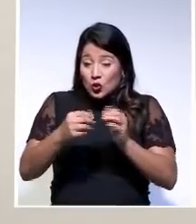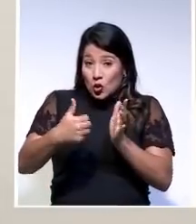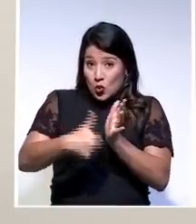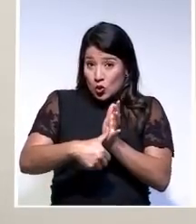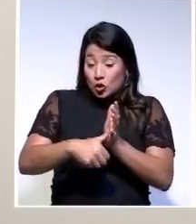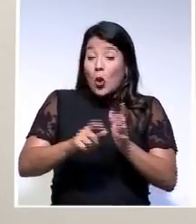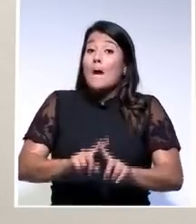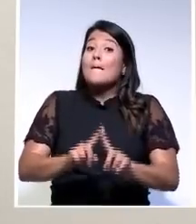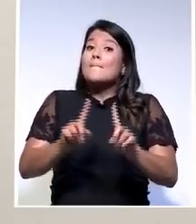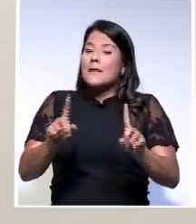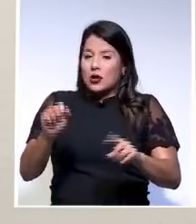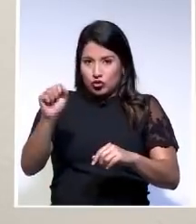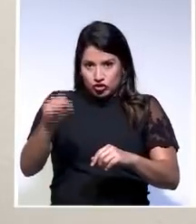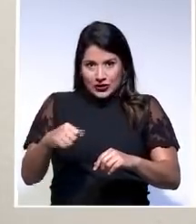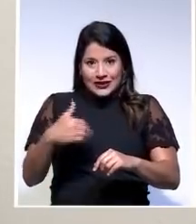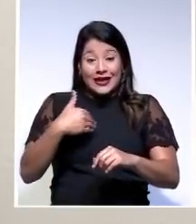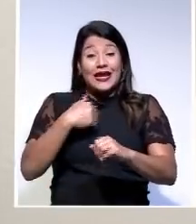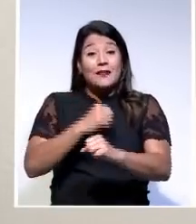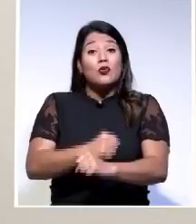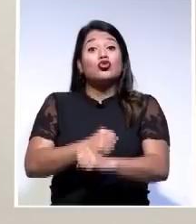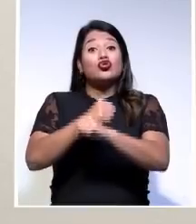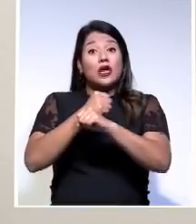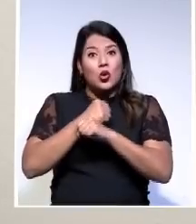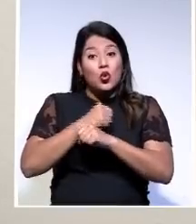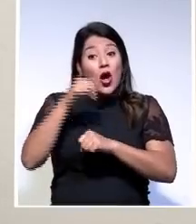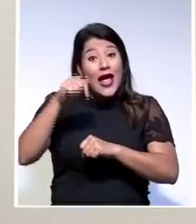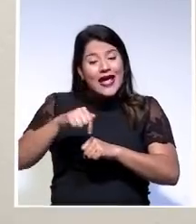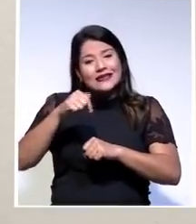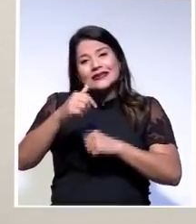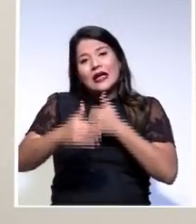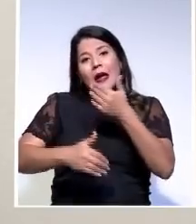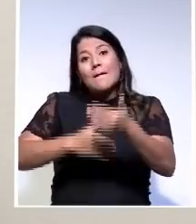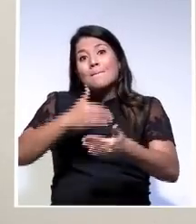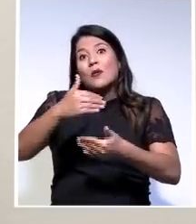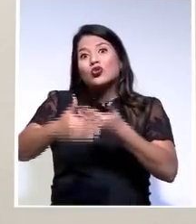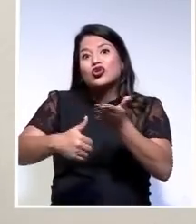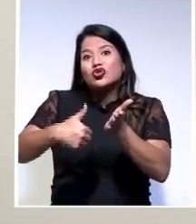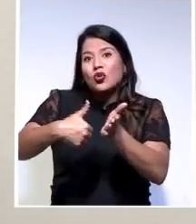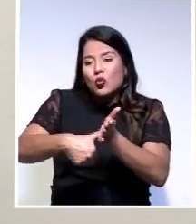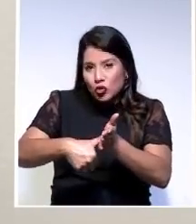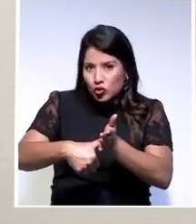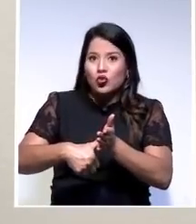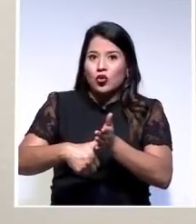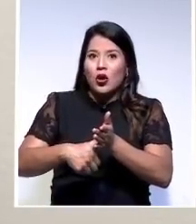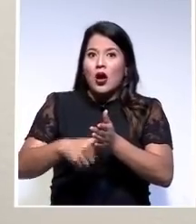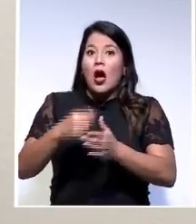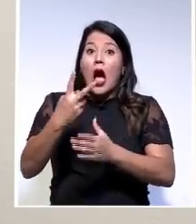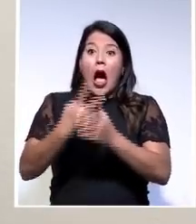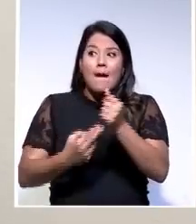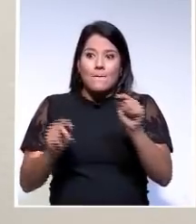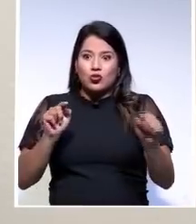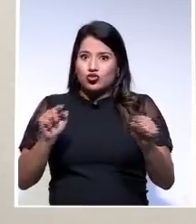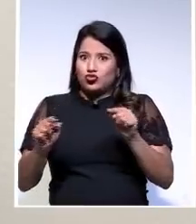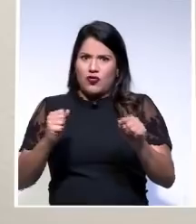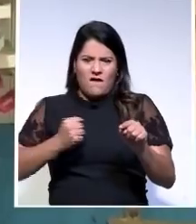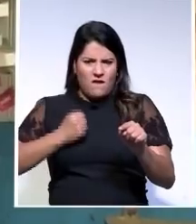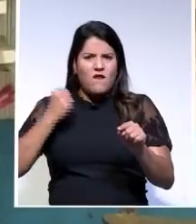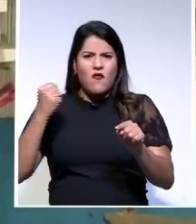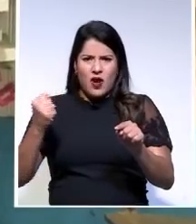con certeza es que esta convención demuestra que hay dos fuerzas con un mismo tamaño y que una es necesaria para la otra y que ambas